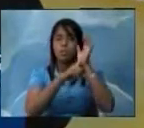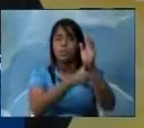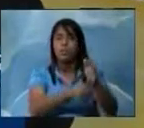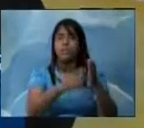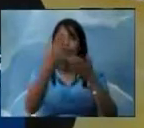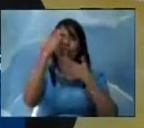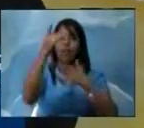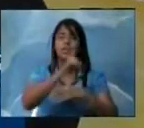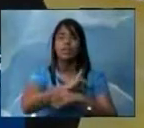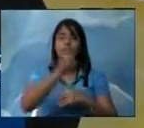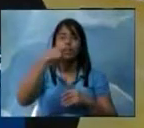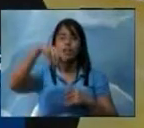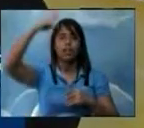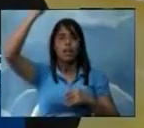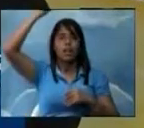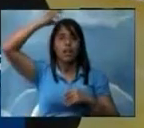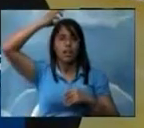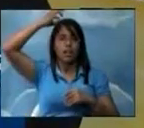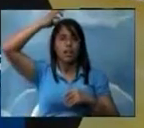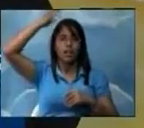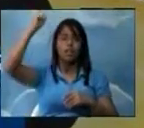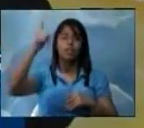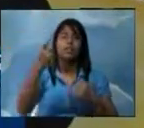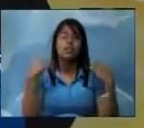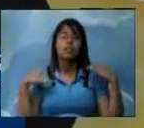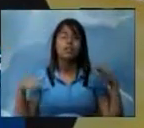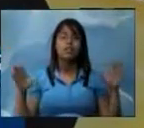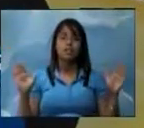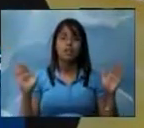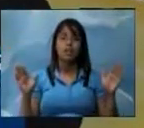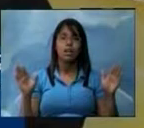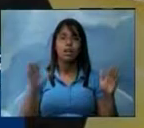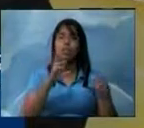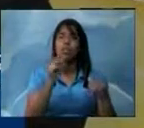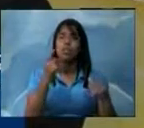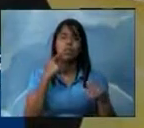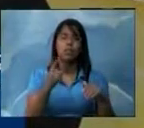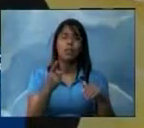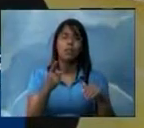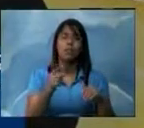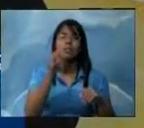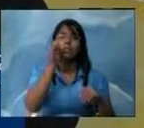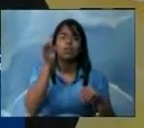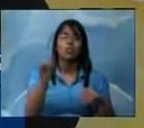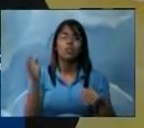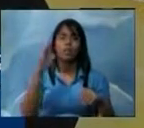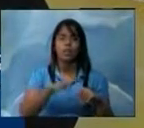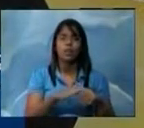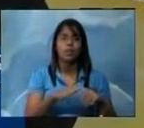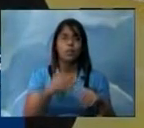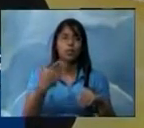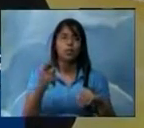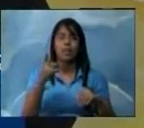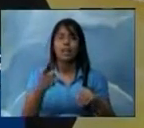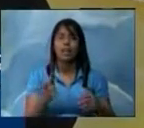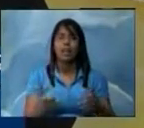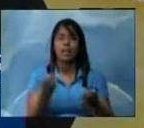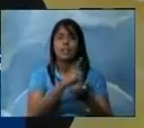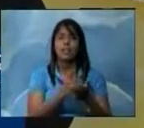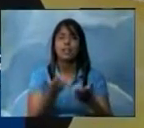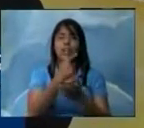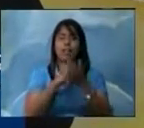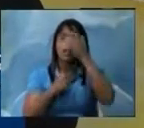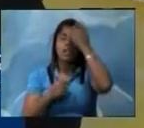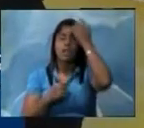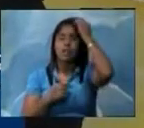presentase delante del rey. Quizás, no digamos quizás, seguro estamos que este libro,